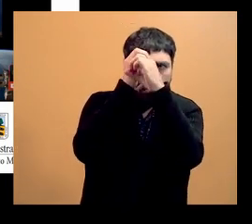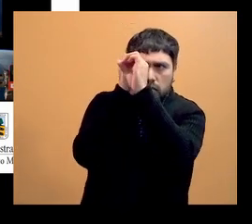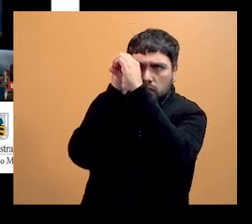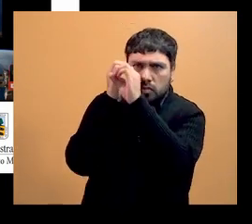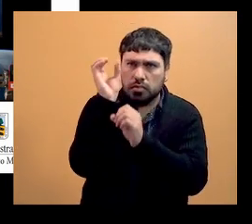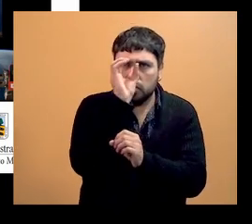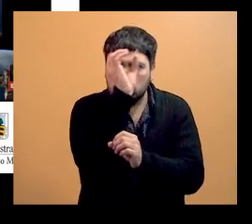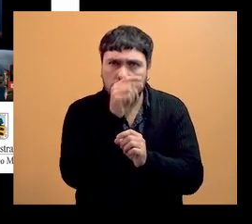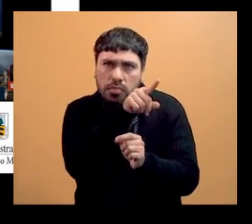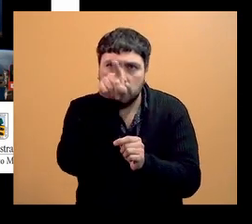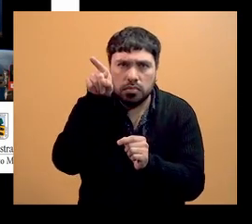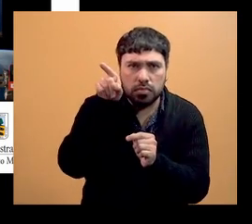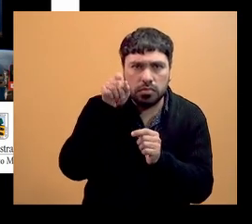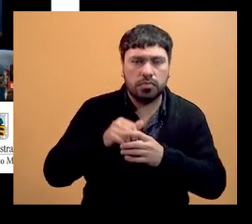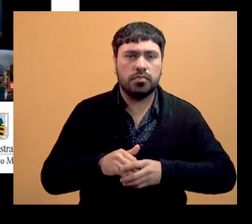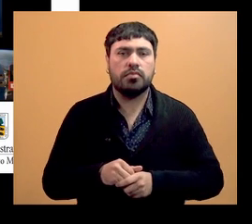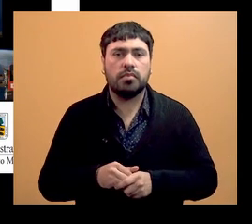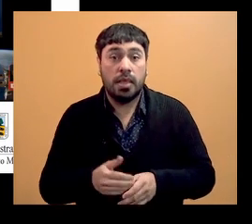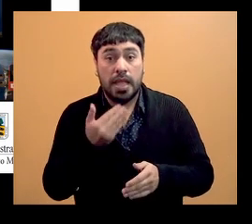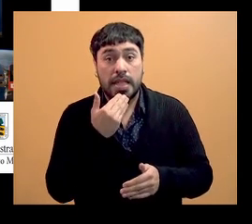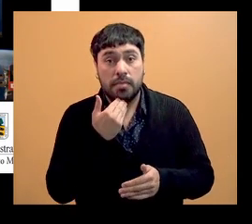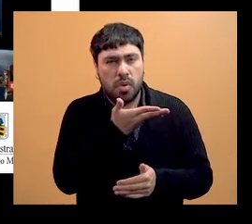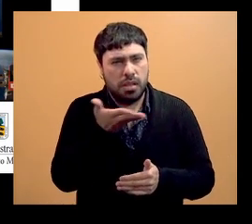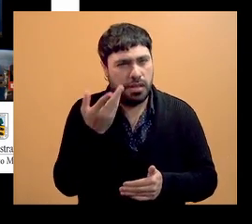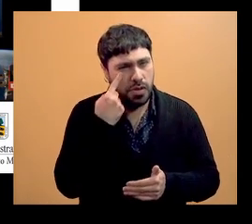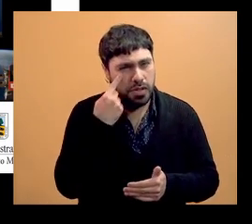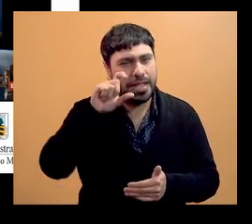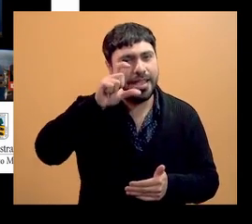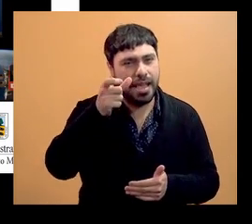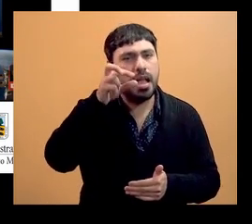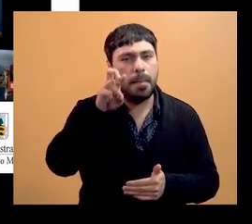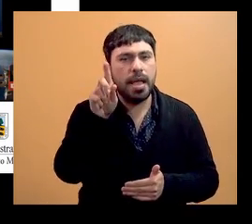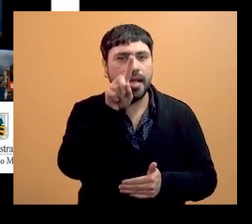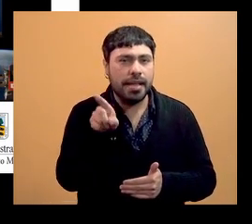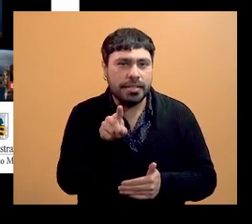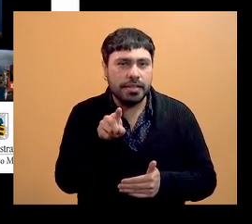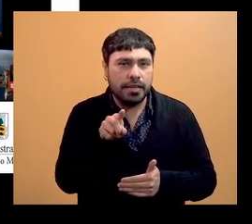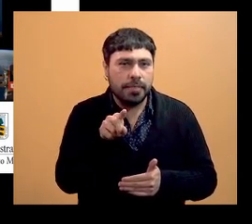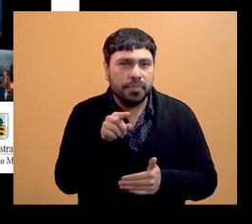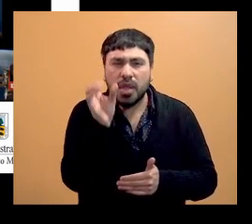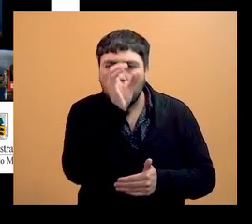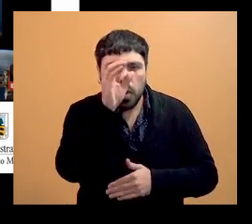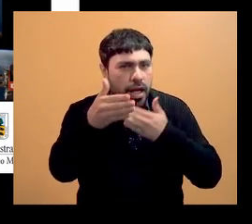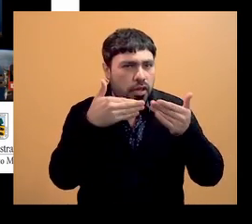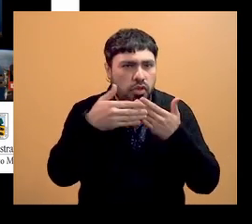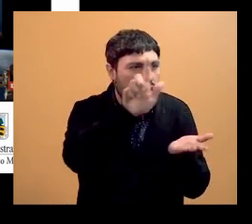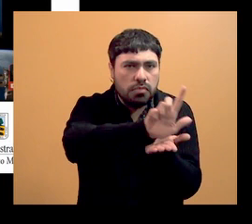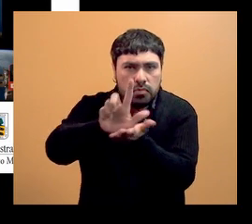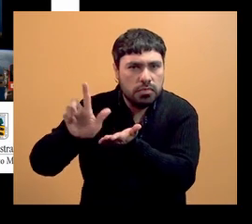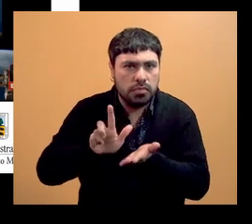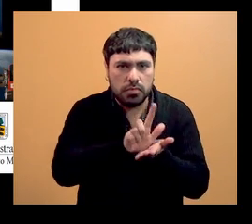permiten aplicaciones como las de navegación, los GPS, son satélites que están a mayor distancia de la Tierra y que